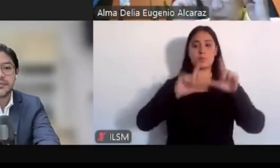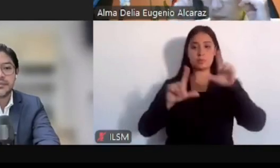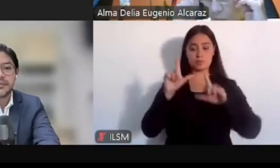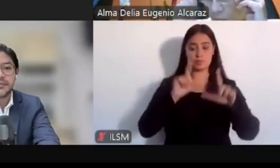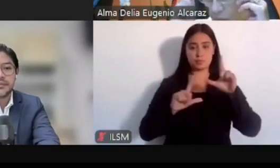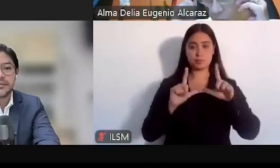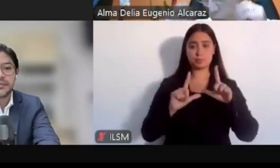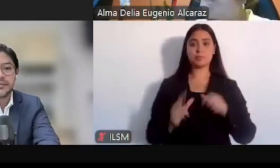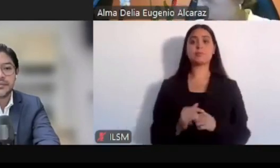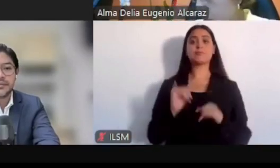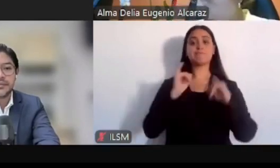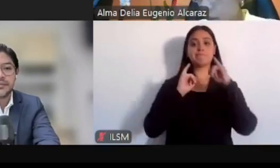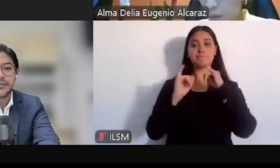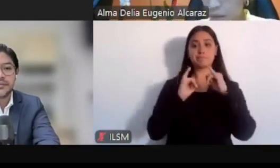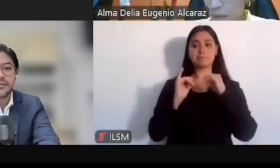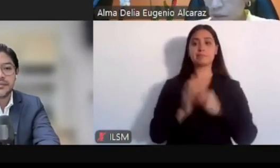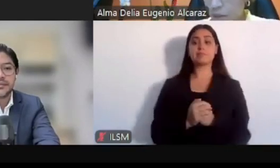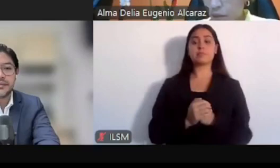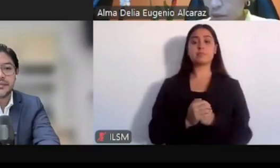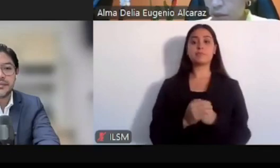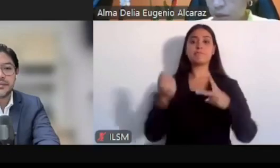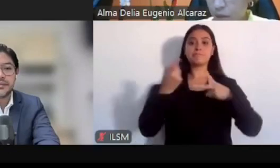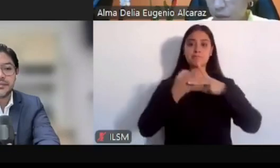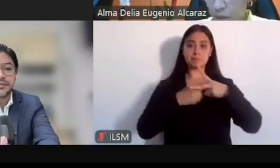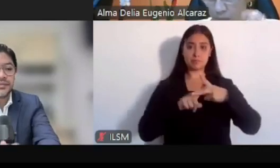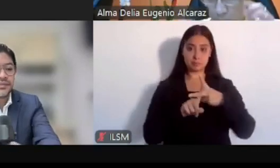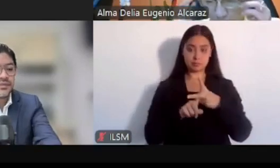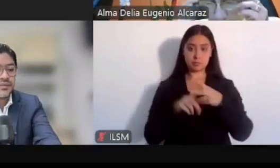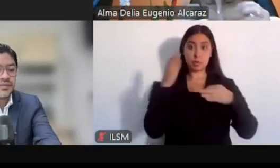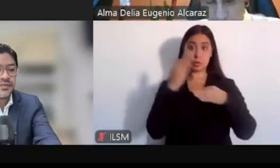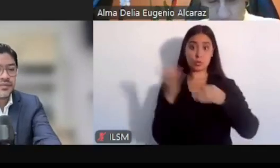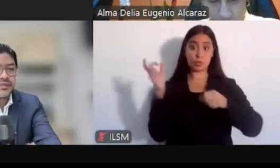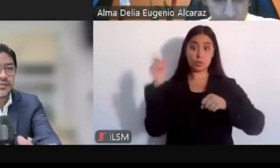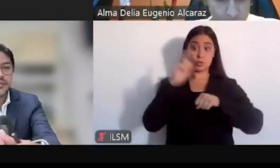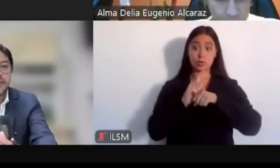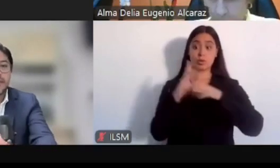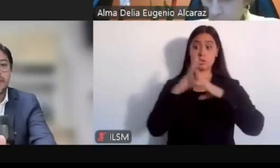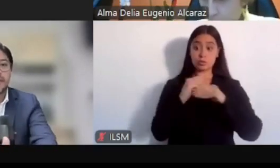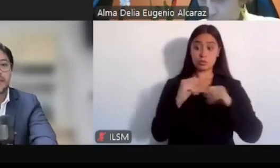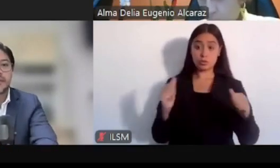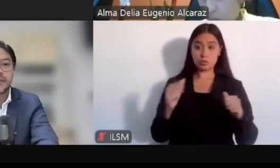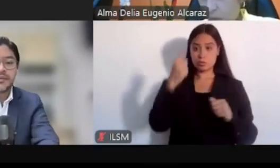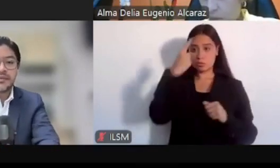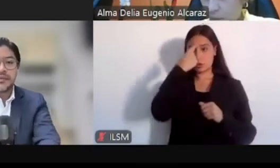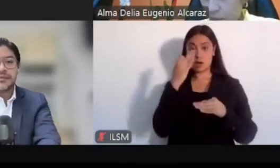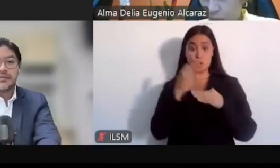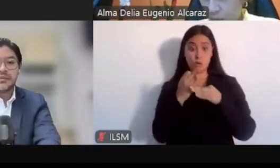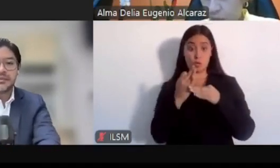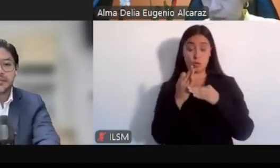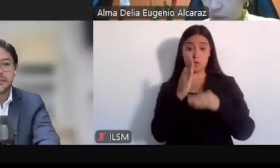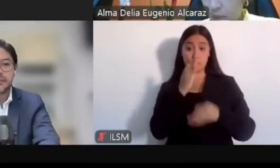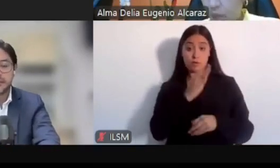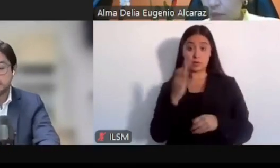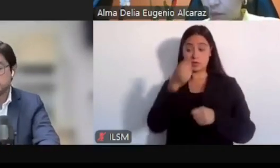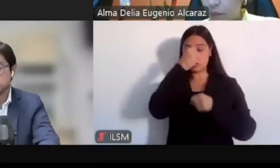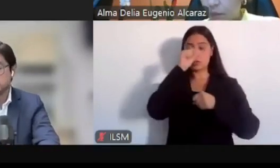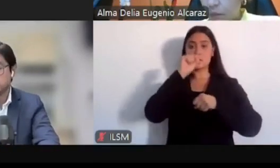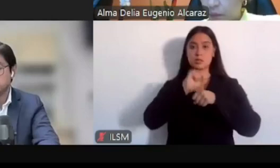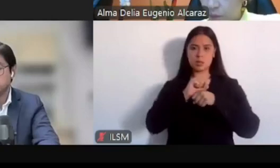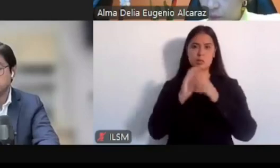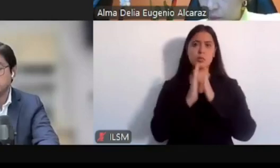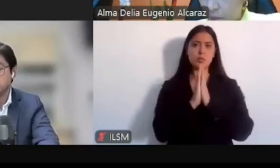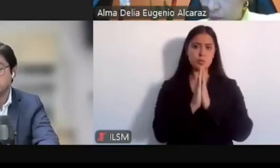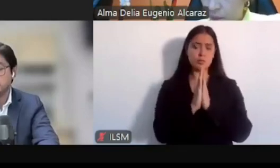mexicanas a efecto de iniciar esta sesión de resolución convocada para esta fecha Solicito al secretario nos